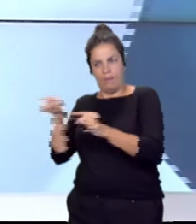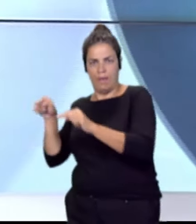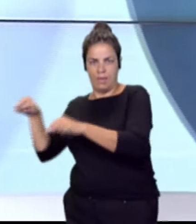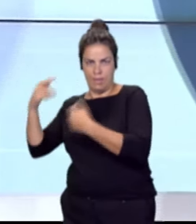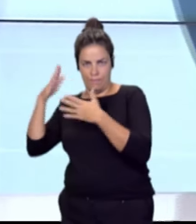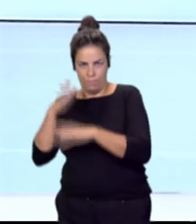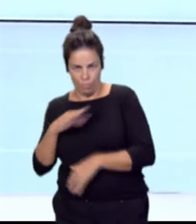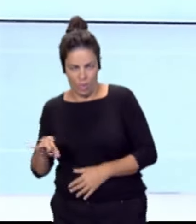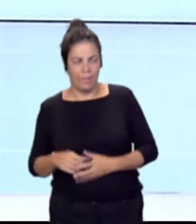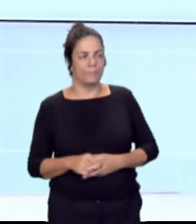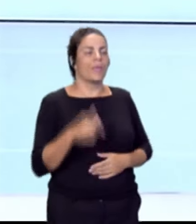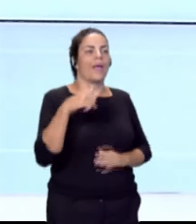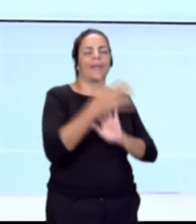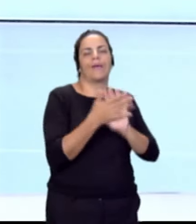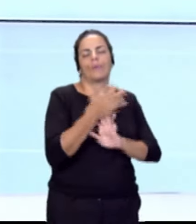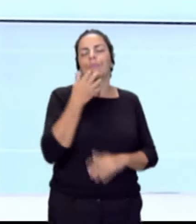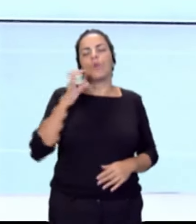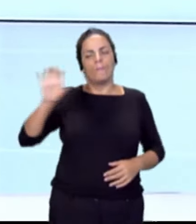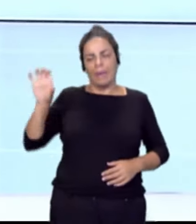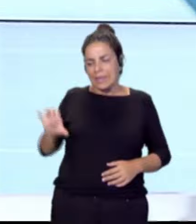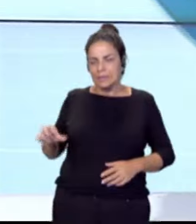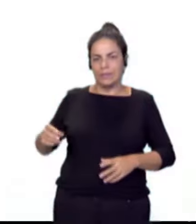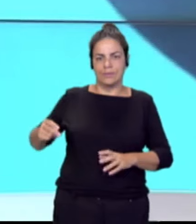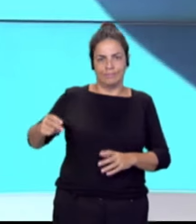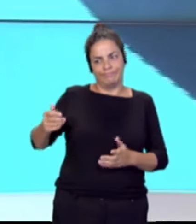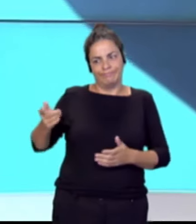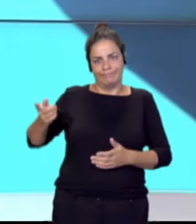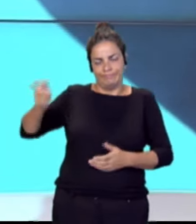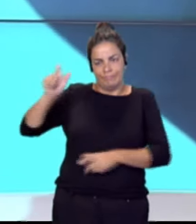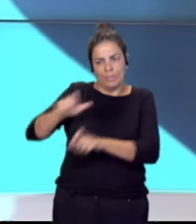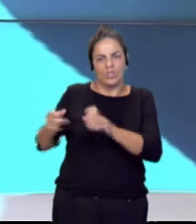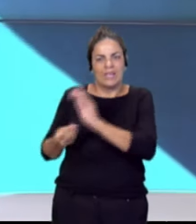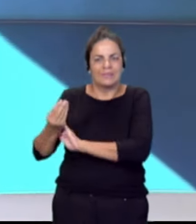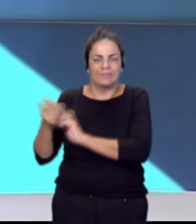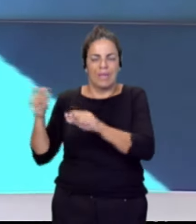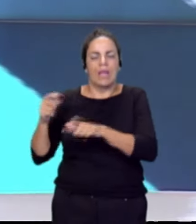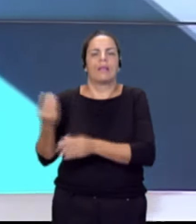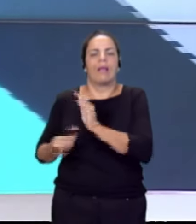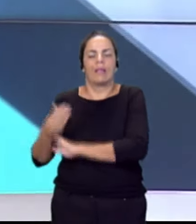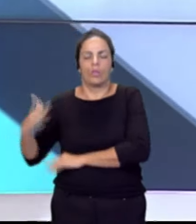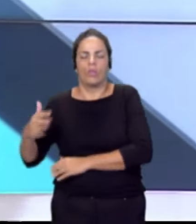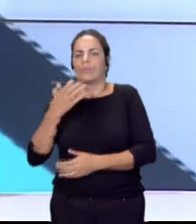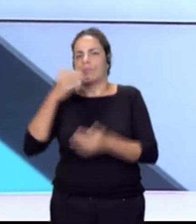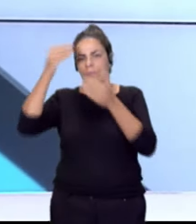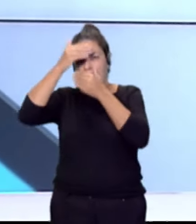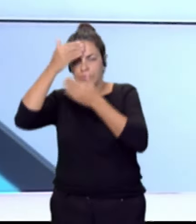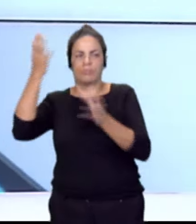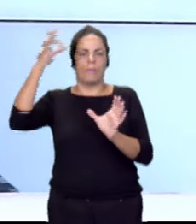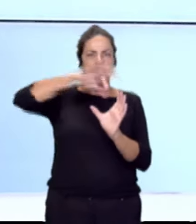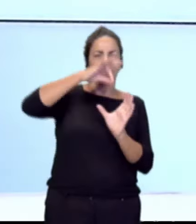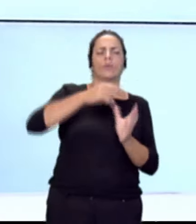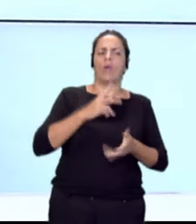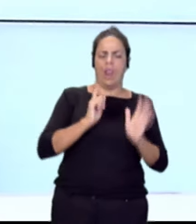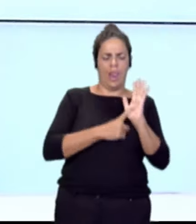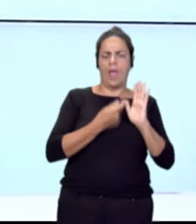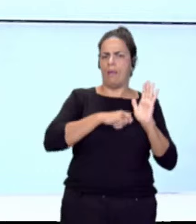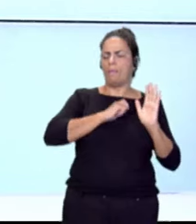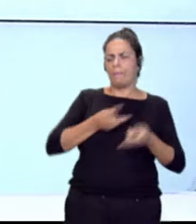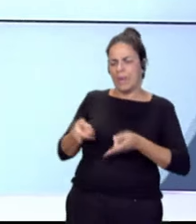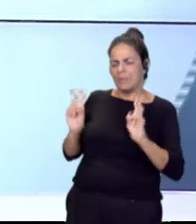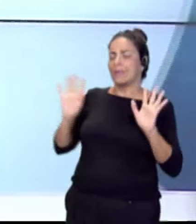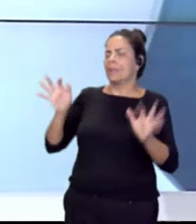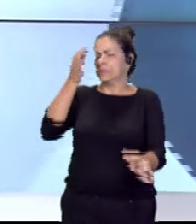Imagínense Mauritania o Marruecos, lo permite la ley española, pero insisto, tiene muchos matices y muchos análisis